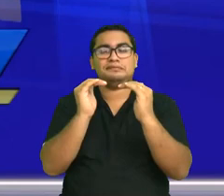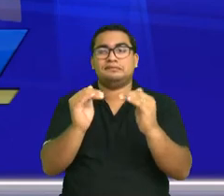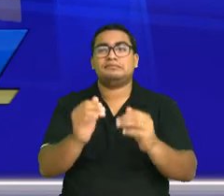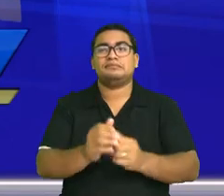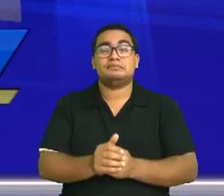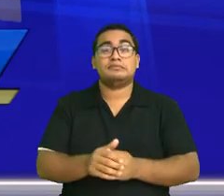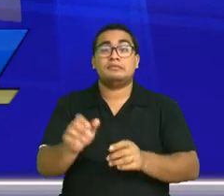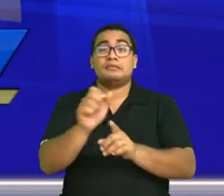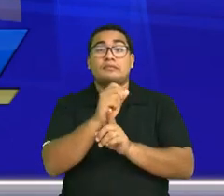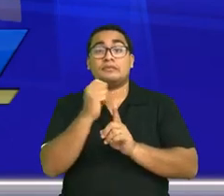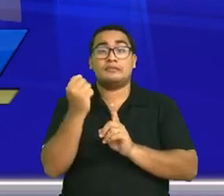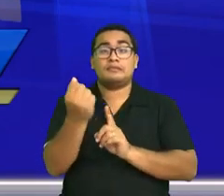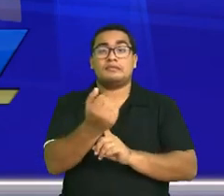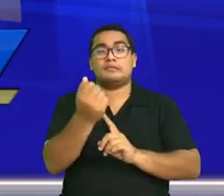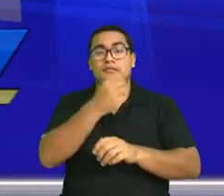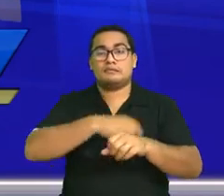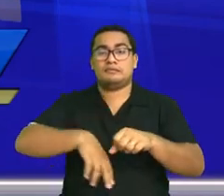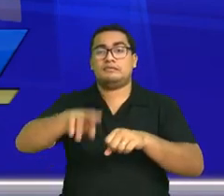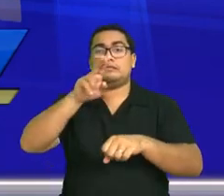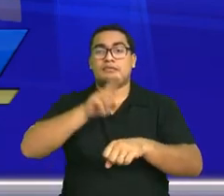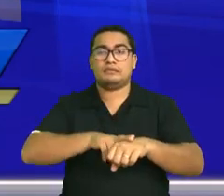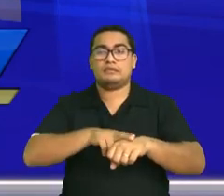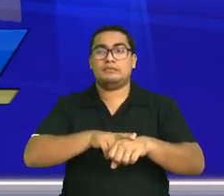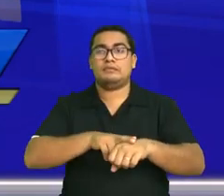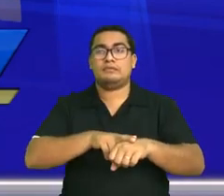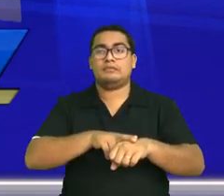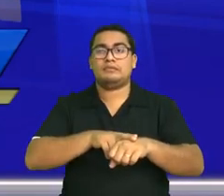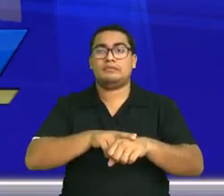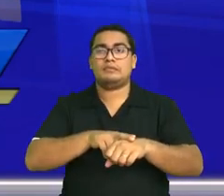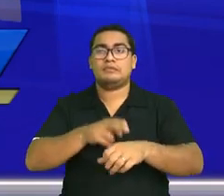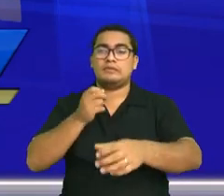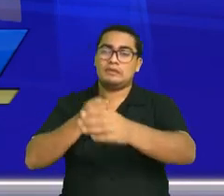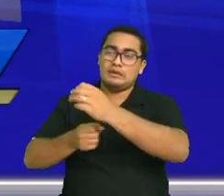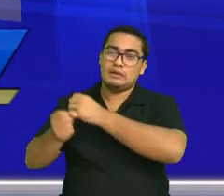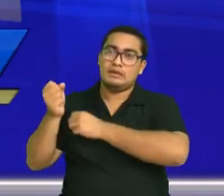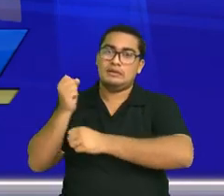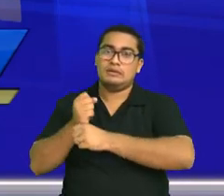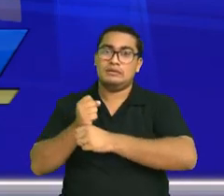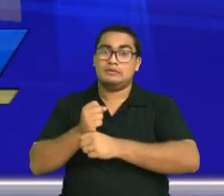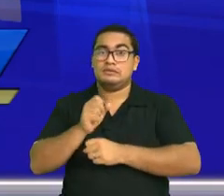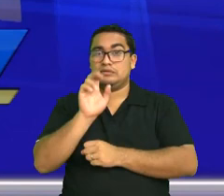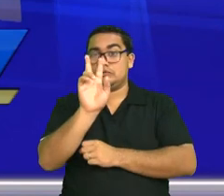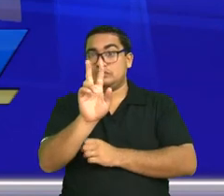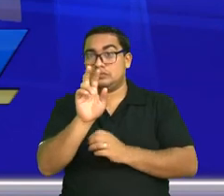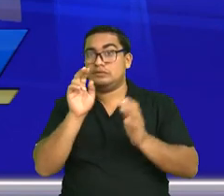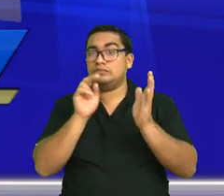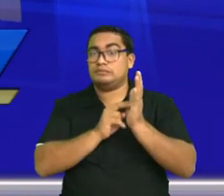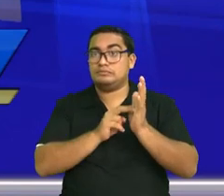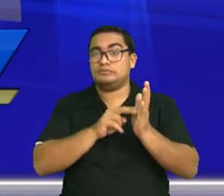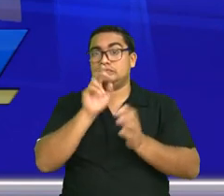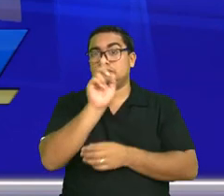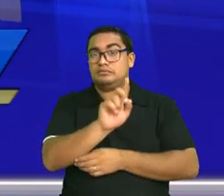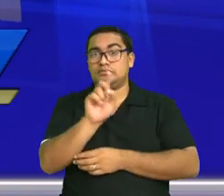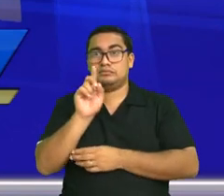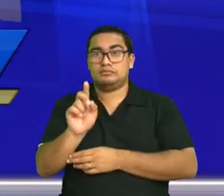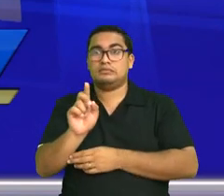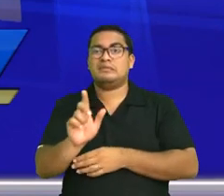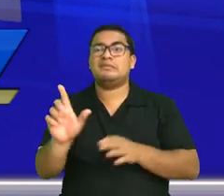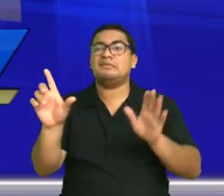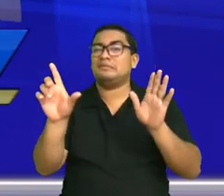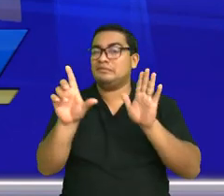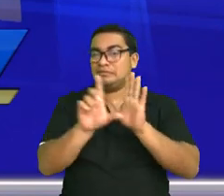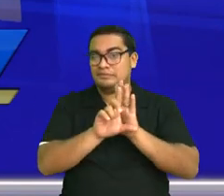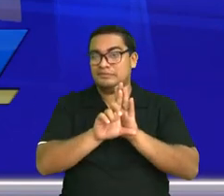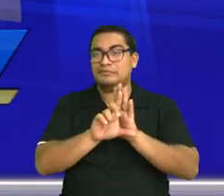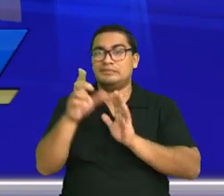la Asamblea Nacional, aprobó en el año 2011 la ley del